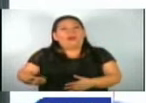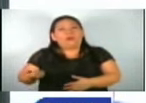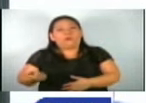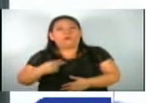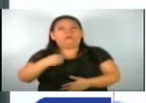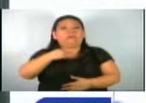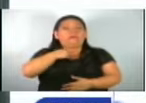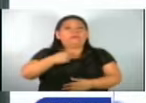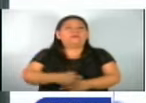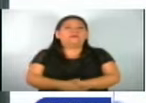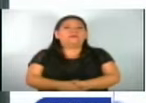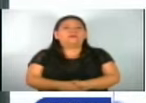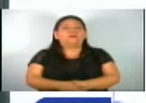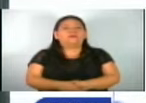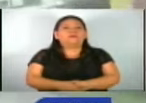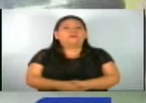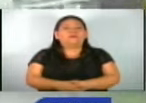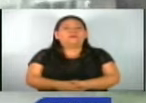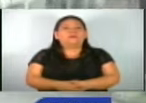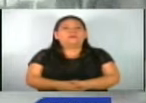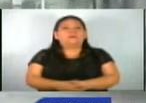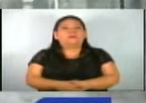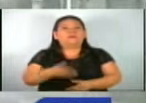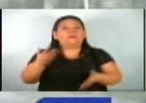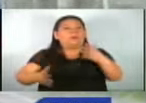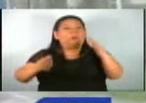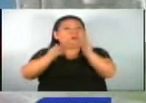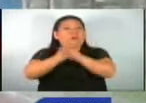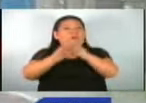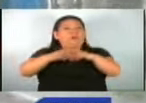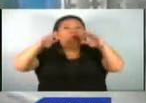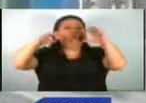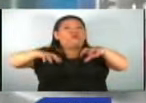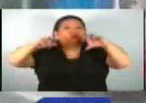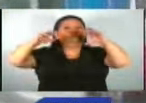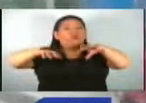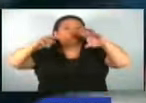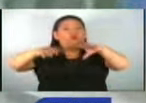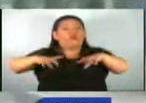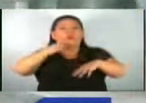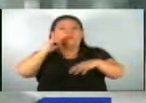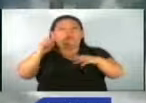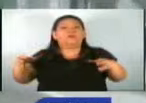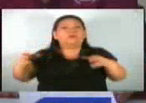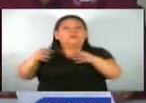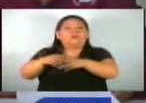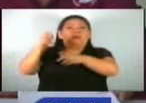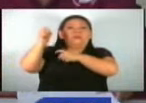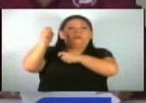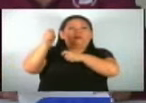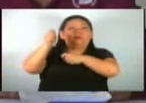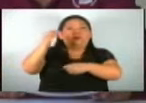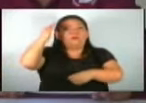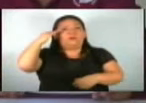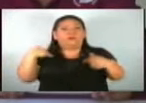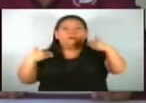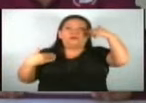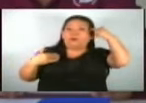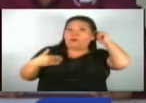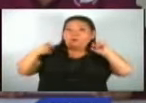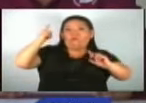las lluvias. Ante los pronósticos climáticos para el territorio salvadoreño, el Sindicato de Maestras y Maestros de la